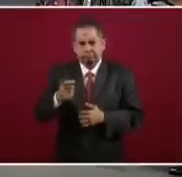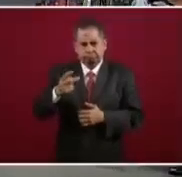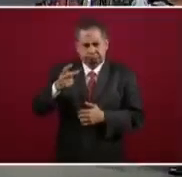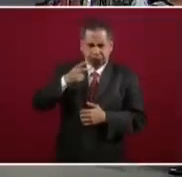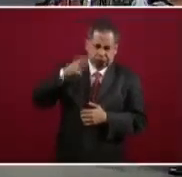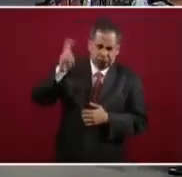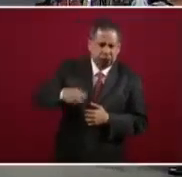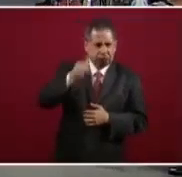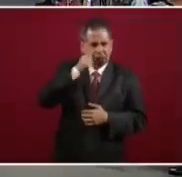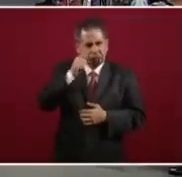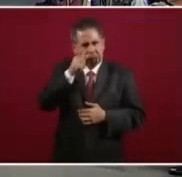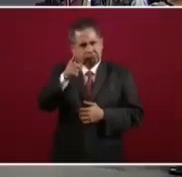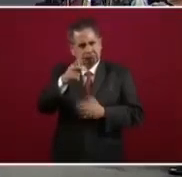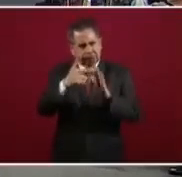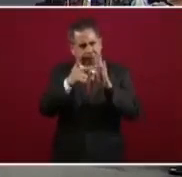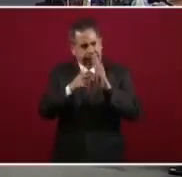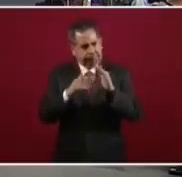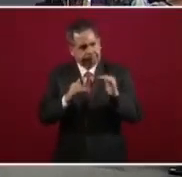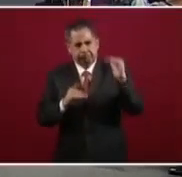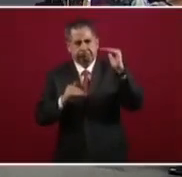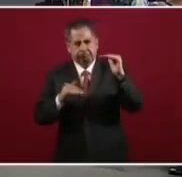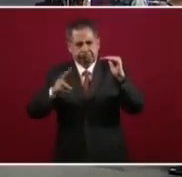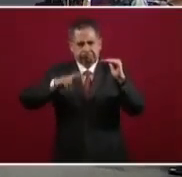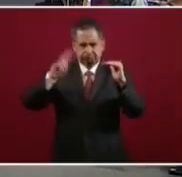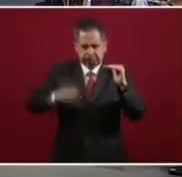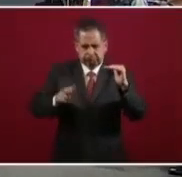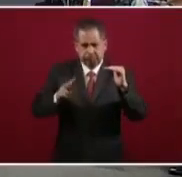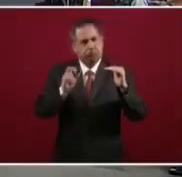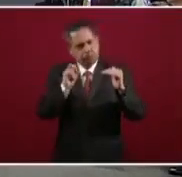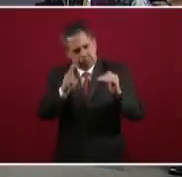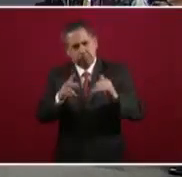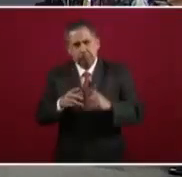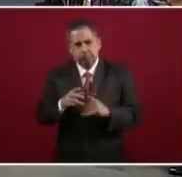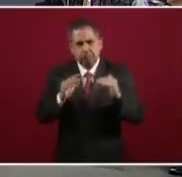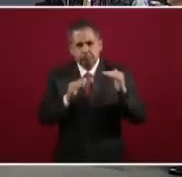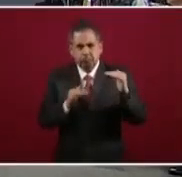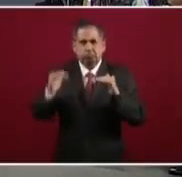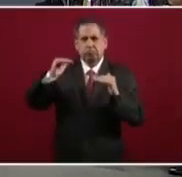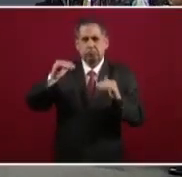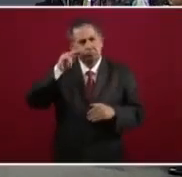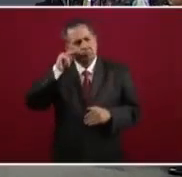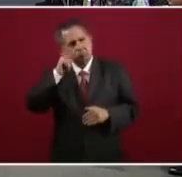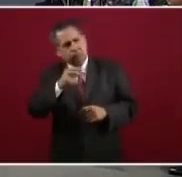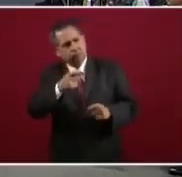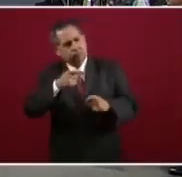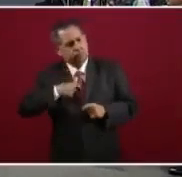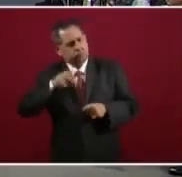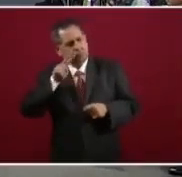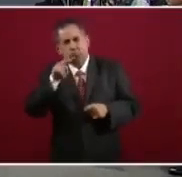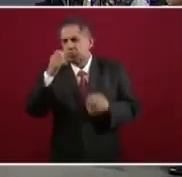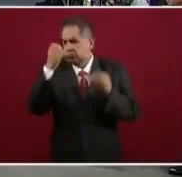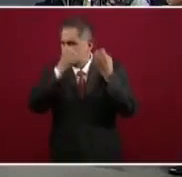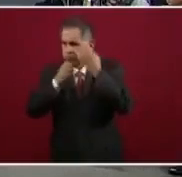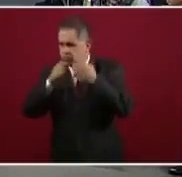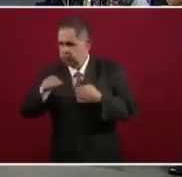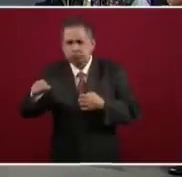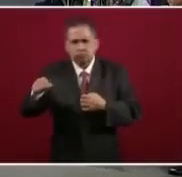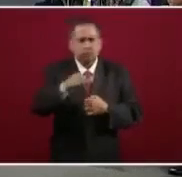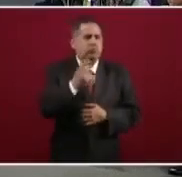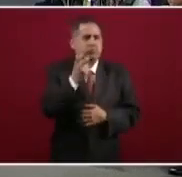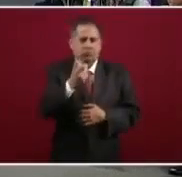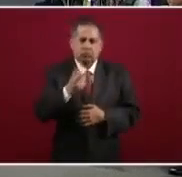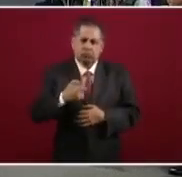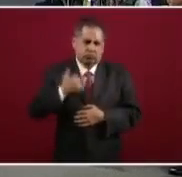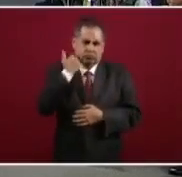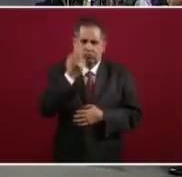que nos ha puesto este parámetro y pues nosotros juzgamos desde ese listón que usted nos puso por eso yo he sostenido